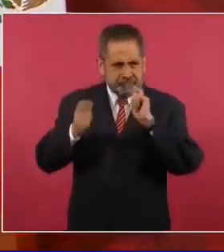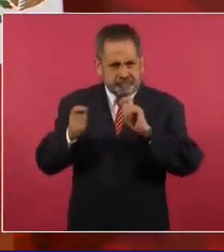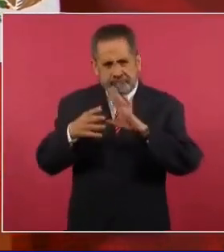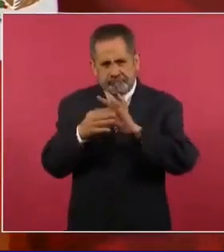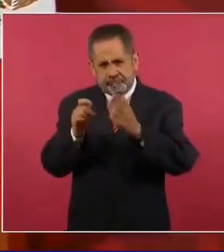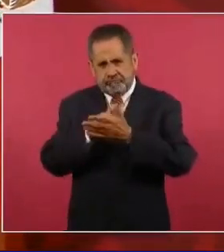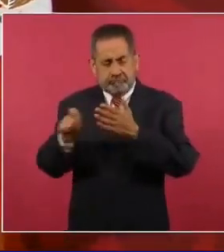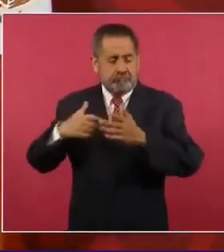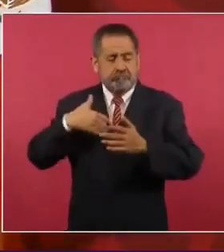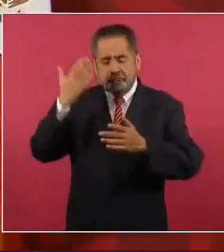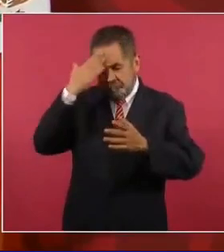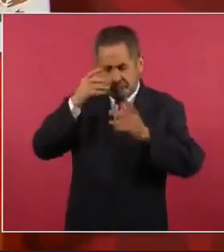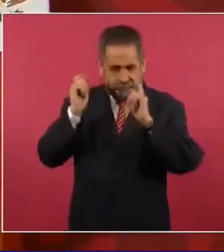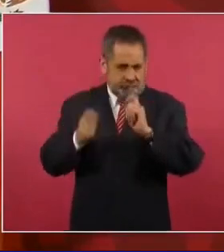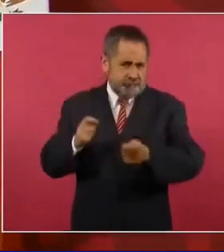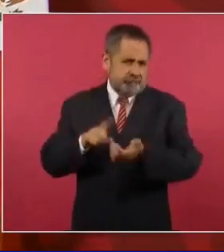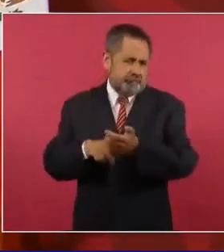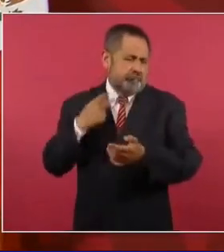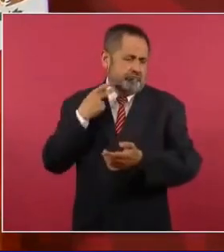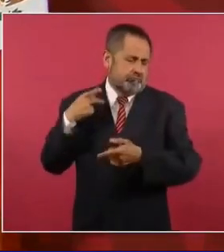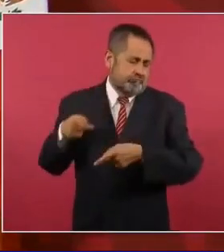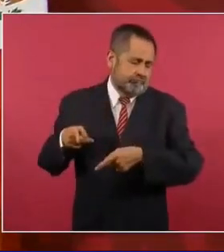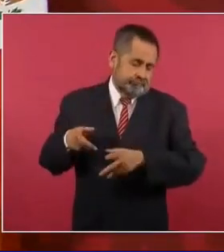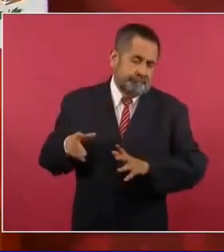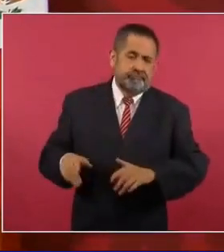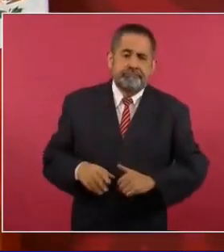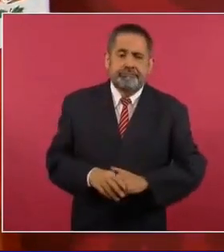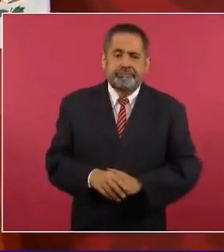legislador, lleva mucho tiempo en la política.